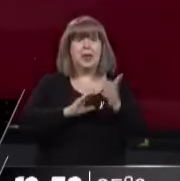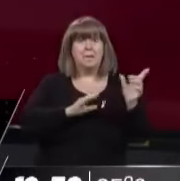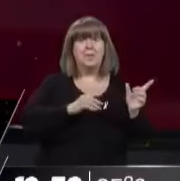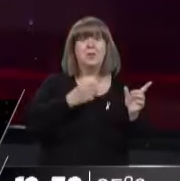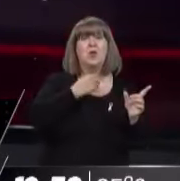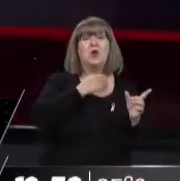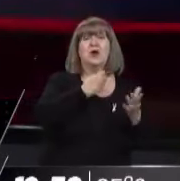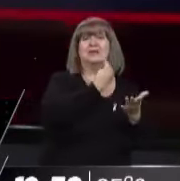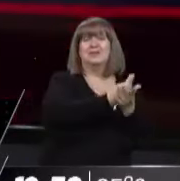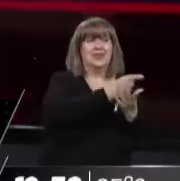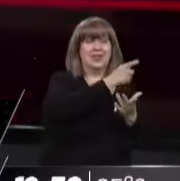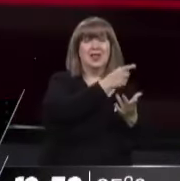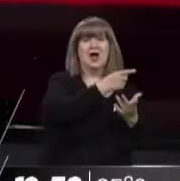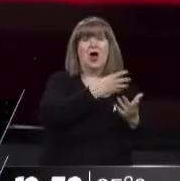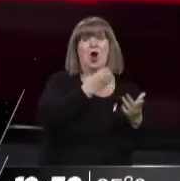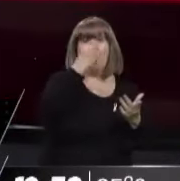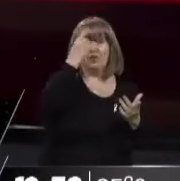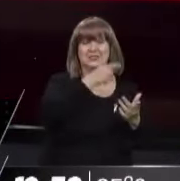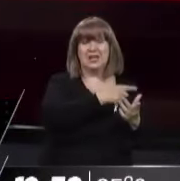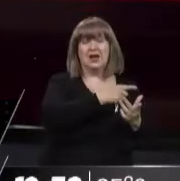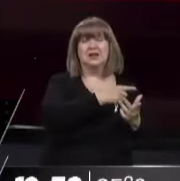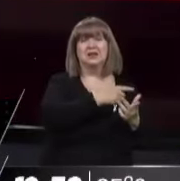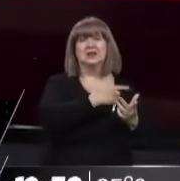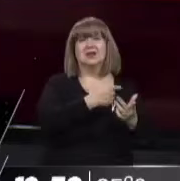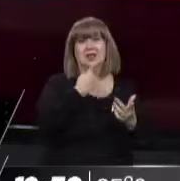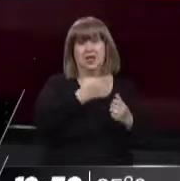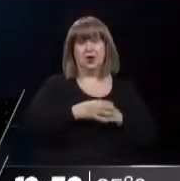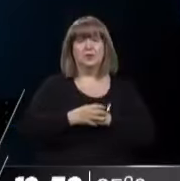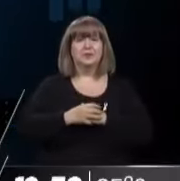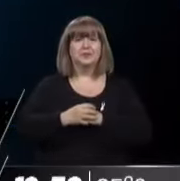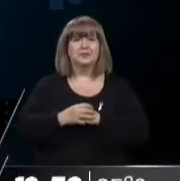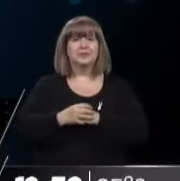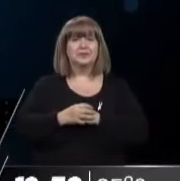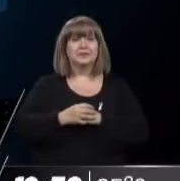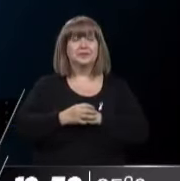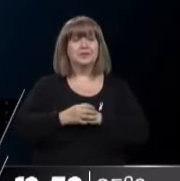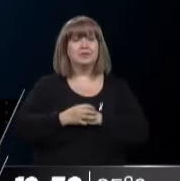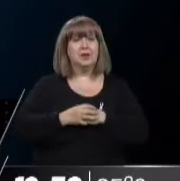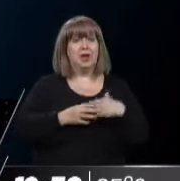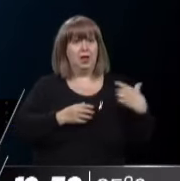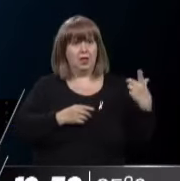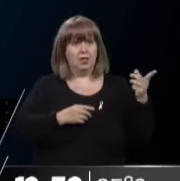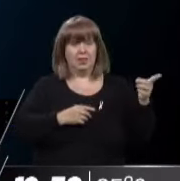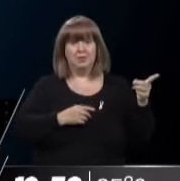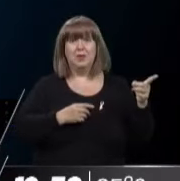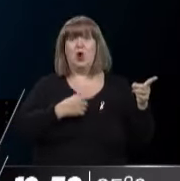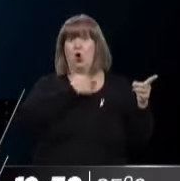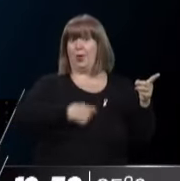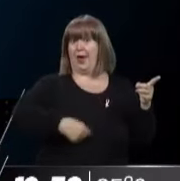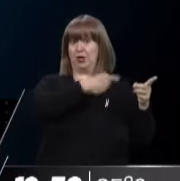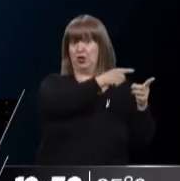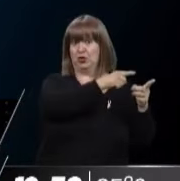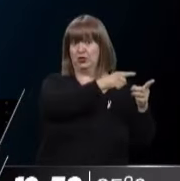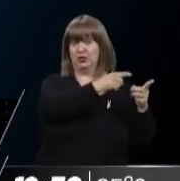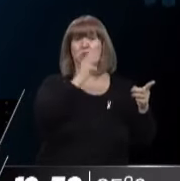que después recibió muchas críticas y tuvo nuevamente que salir a defenderse. Sí, me llama la atención que gente que en las redes